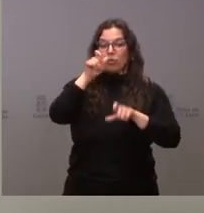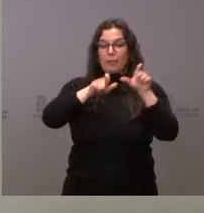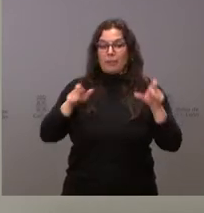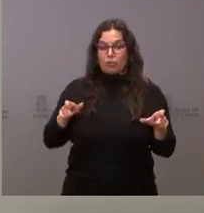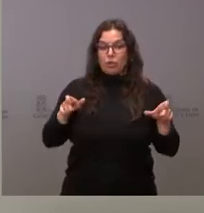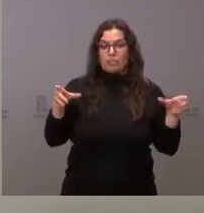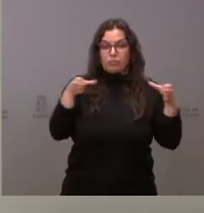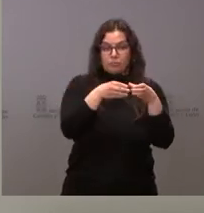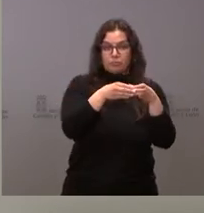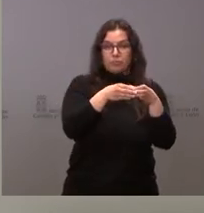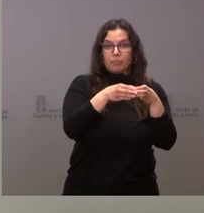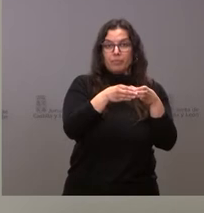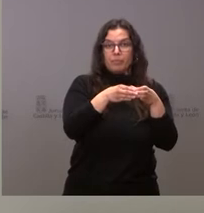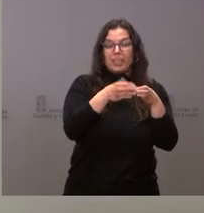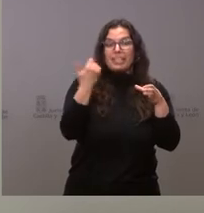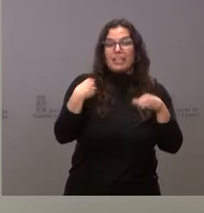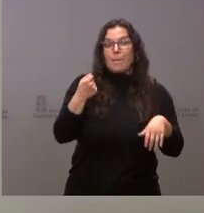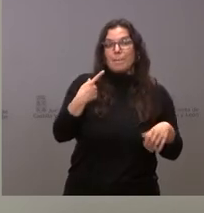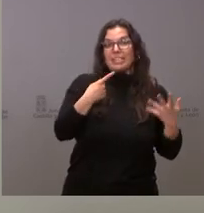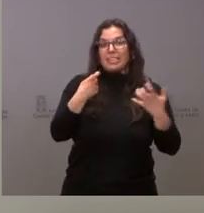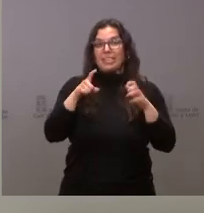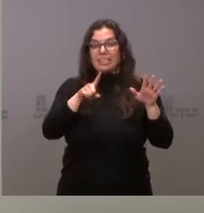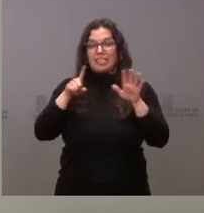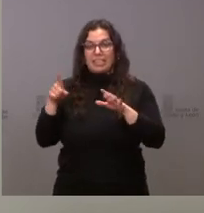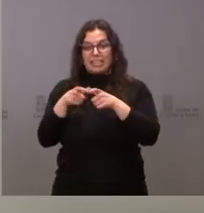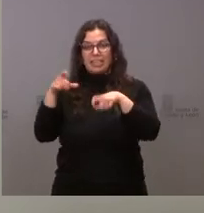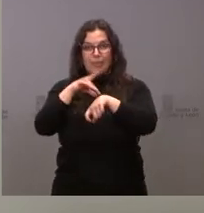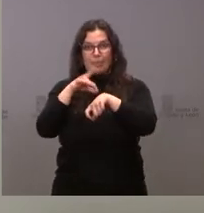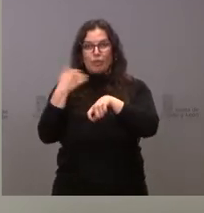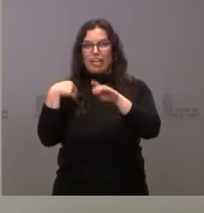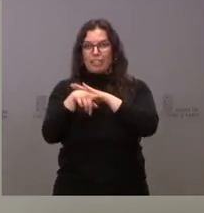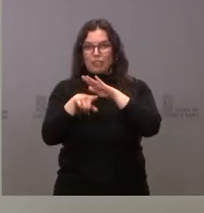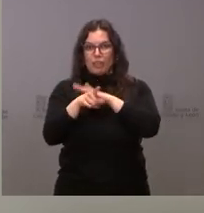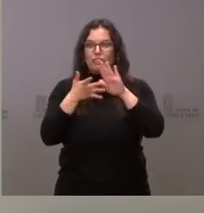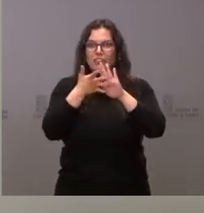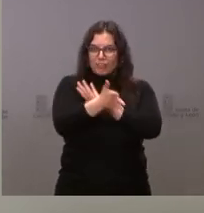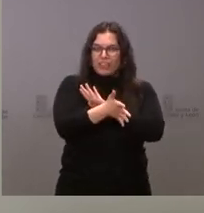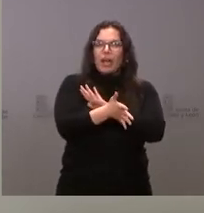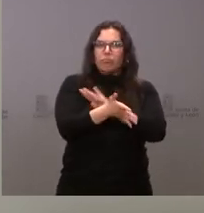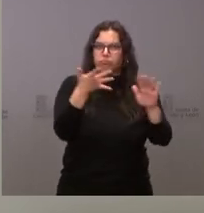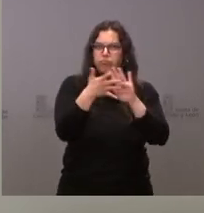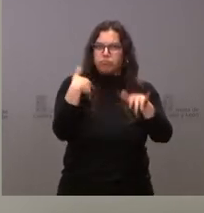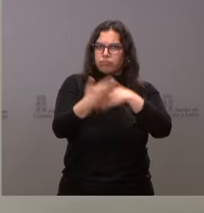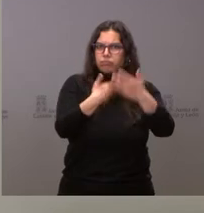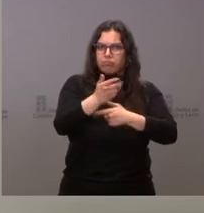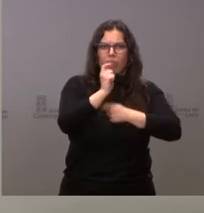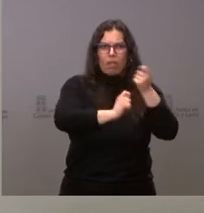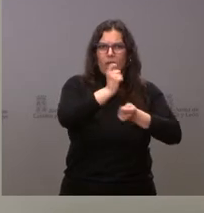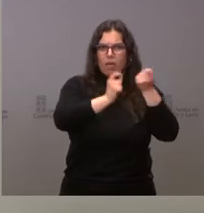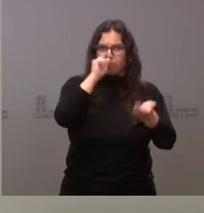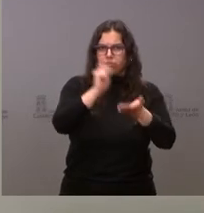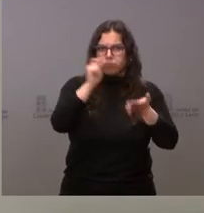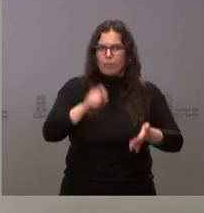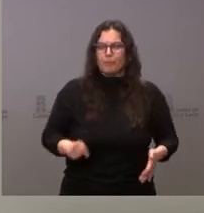que habían llegado ya tenemos 1666 tarjetas sanitarias con lo cual somos muy ágiles en otorgar esta tarjeta sanitaria